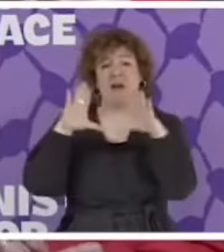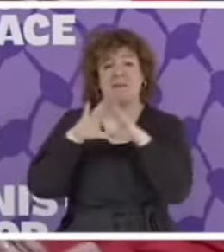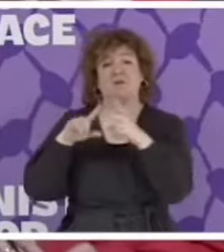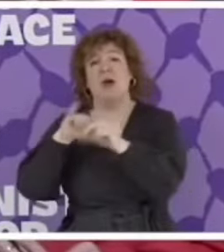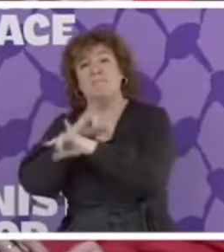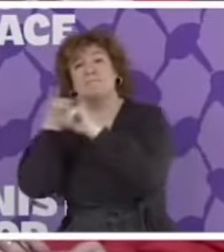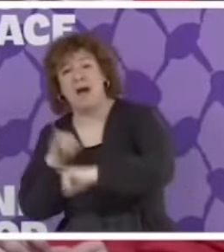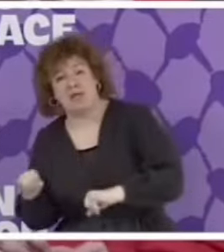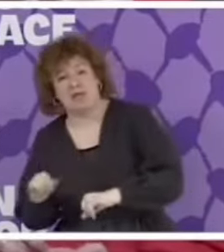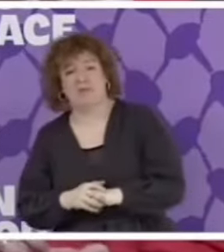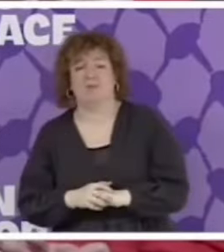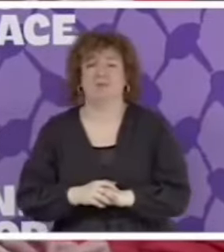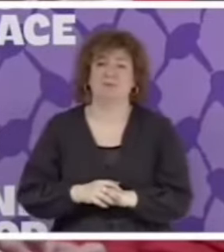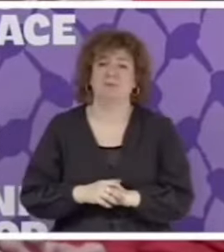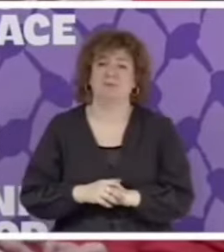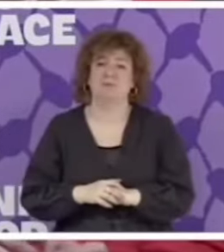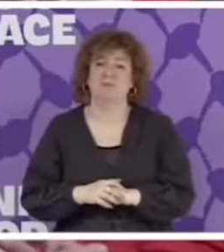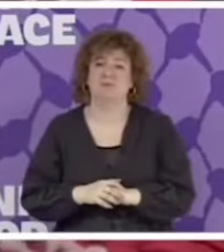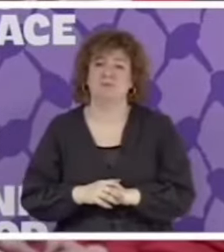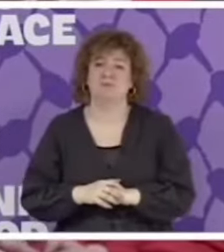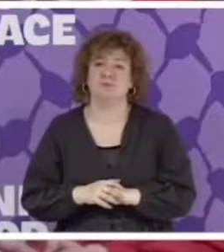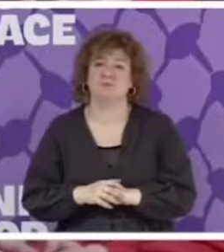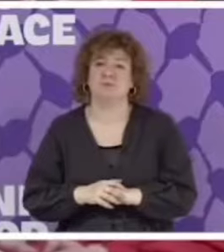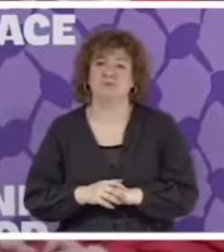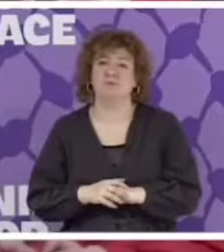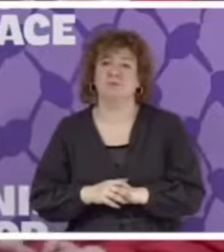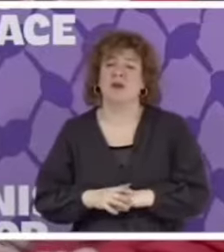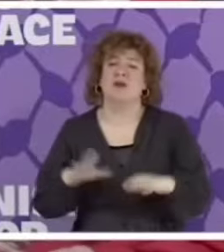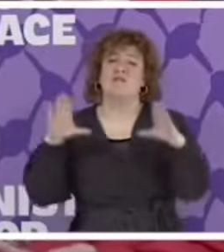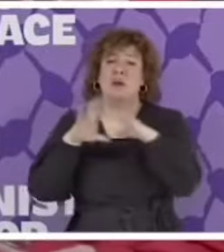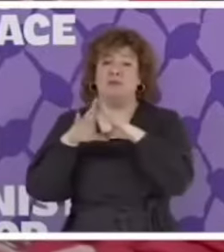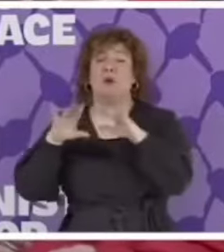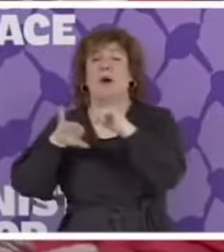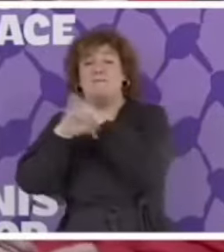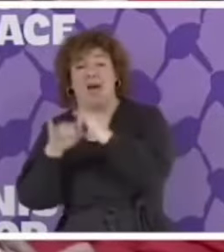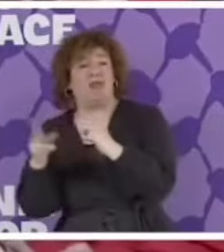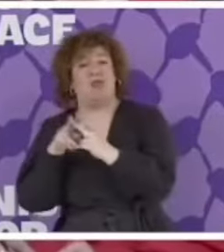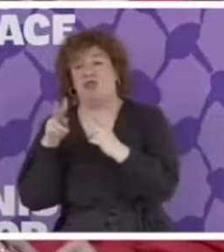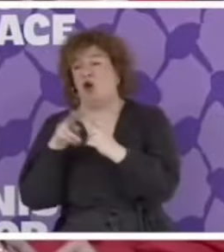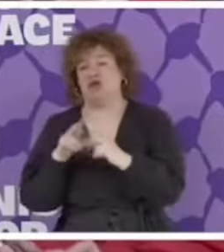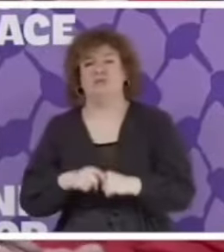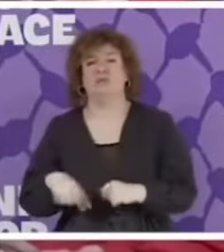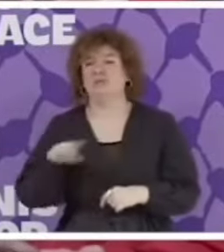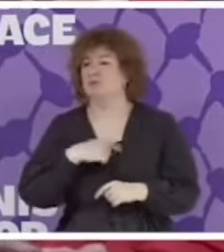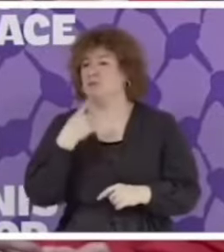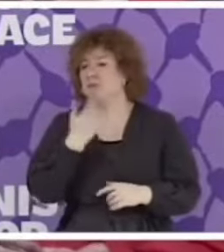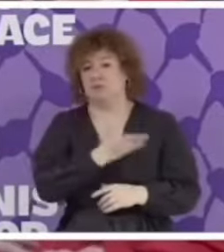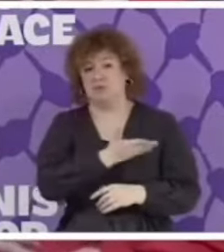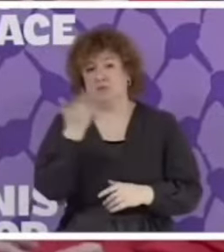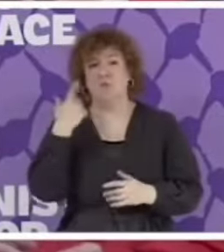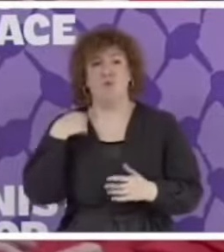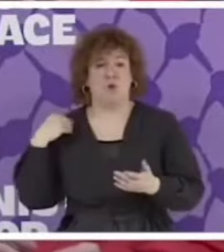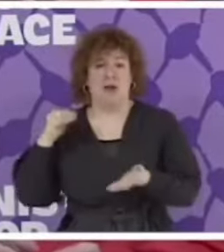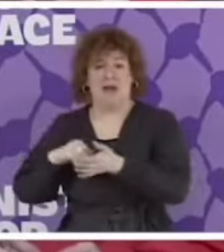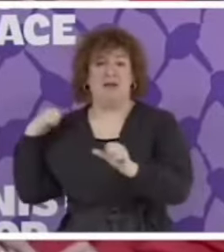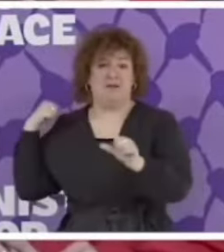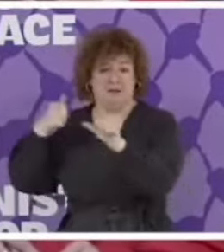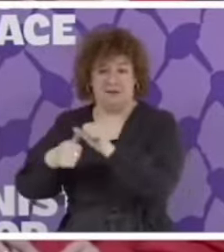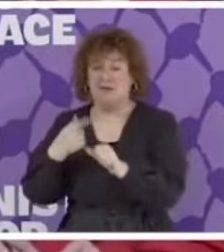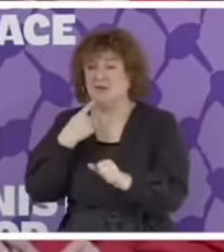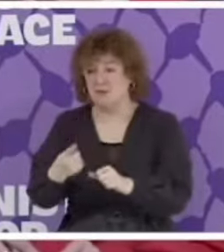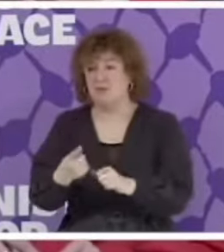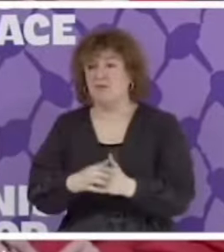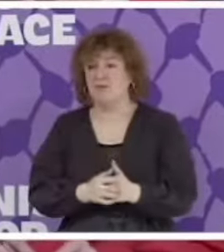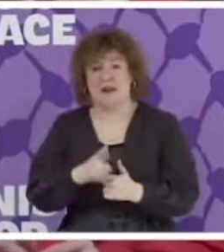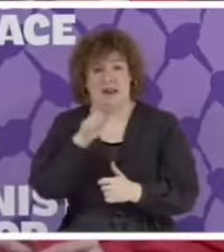la paz. Que son el feminismo y la paz. Y decir con claridad, como tantas otras veces ha dicho